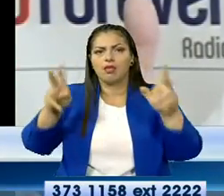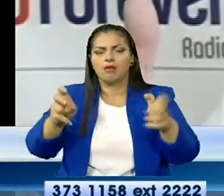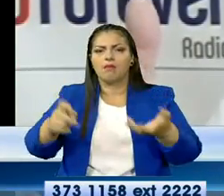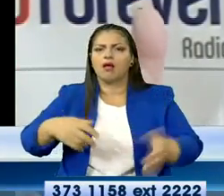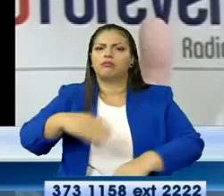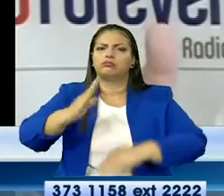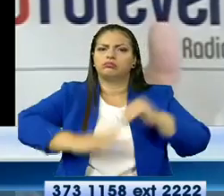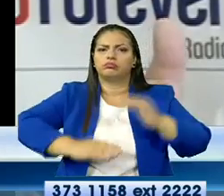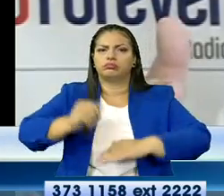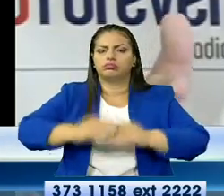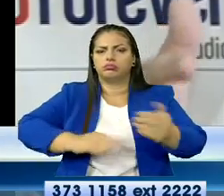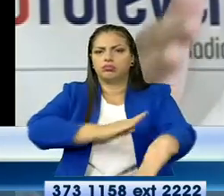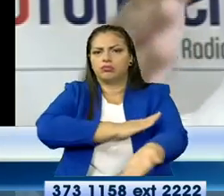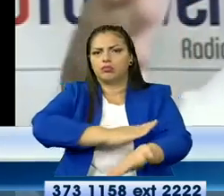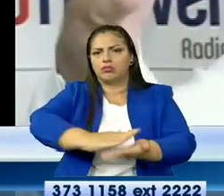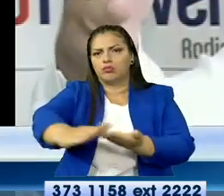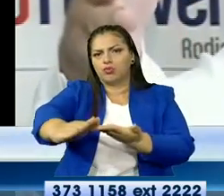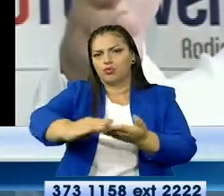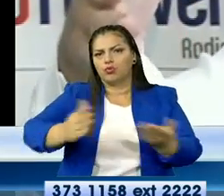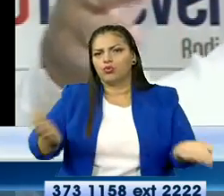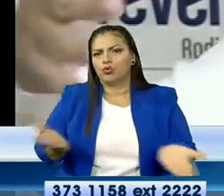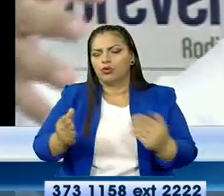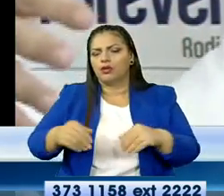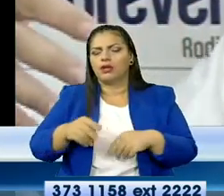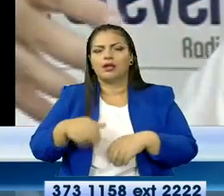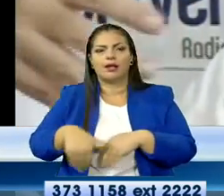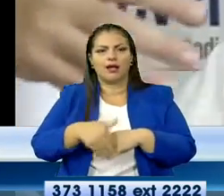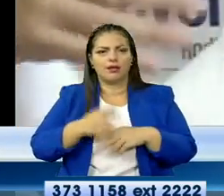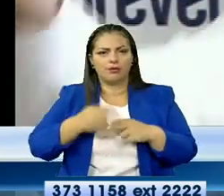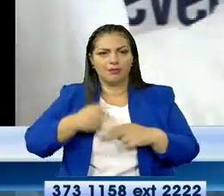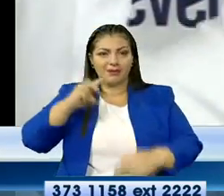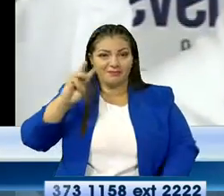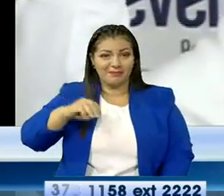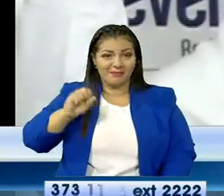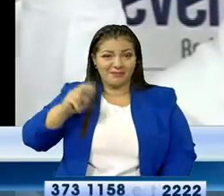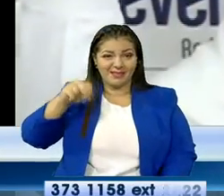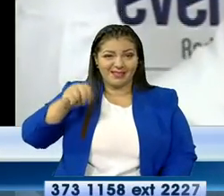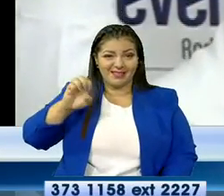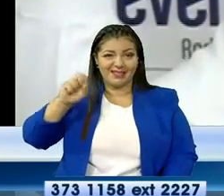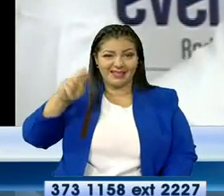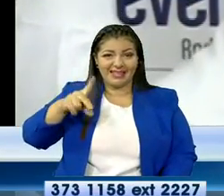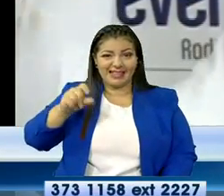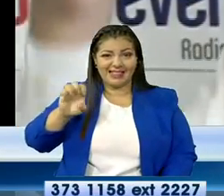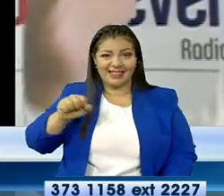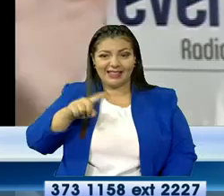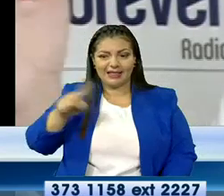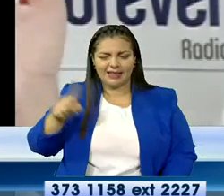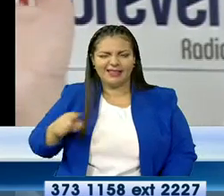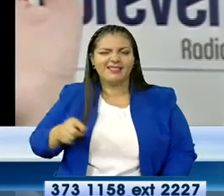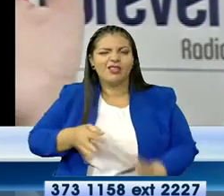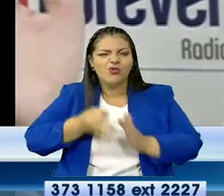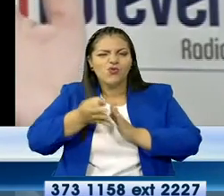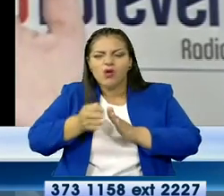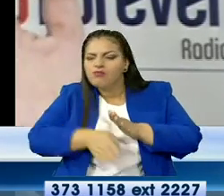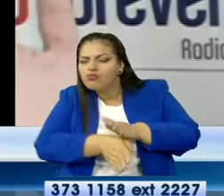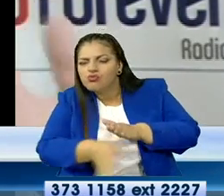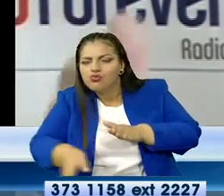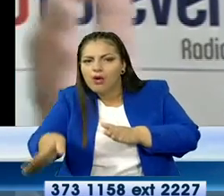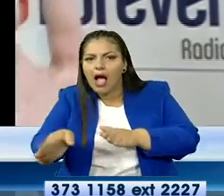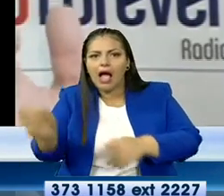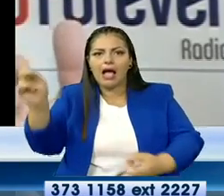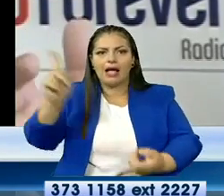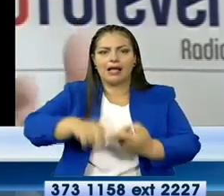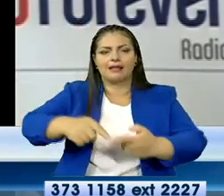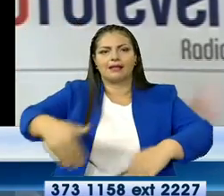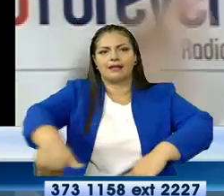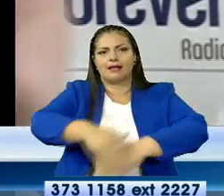perpendiculares desde la Menéndez Gilbert hacia la Avenida Las Américas. Todo ese tráfico, ¿no es cierto?, se va a evitar, y a eso habrá